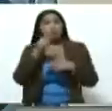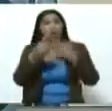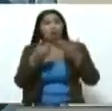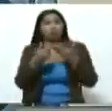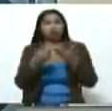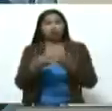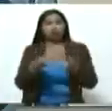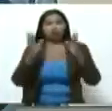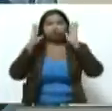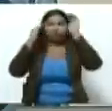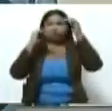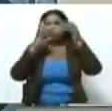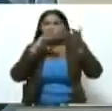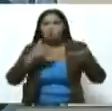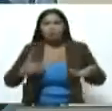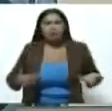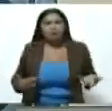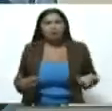sus cabales,